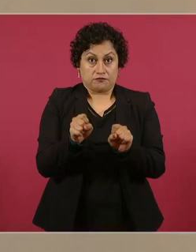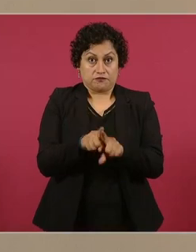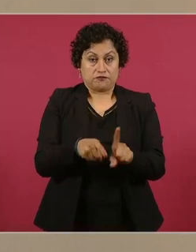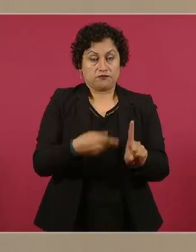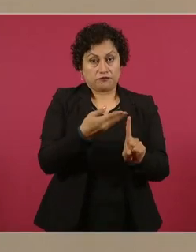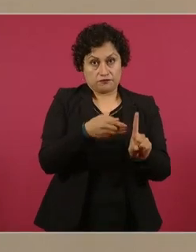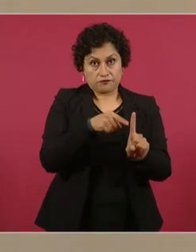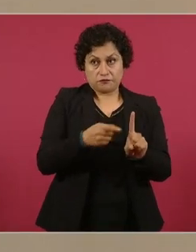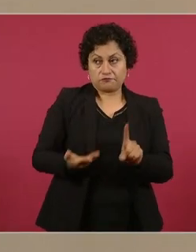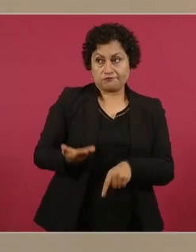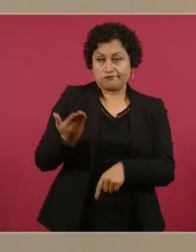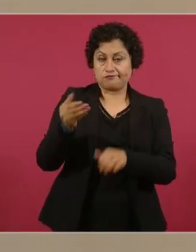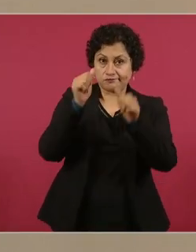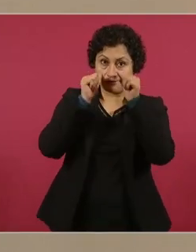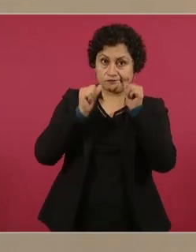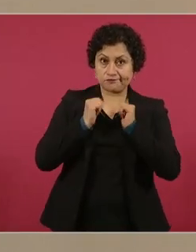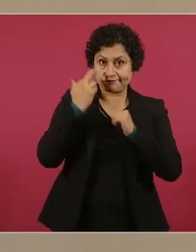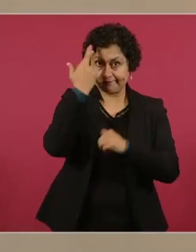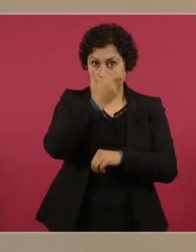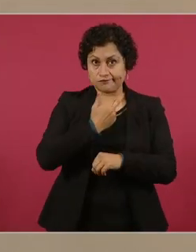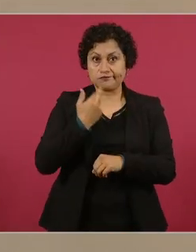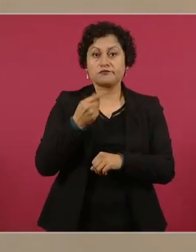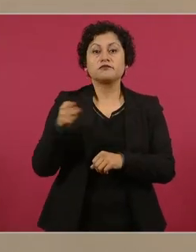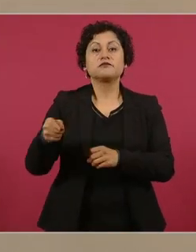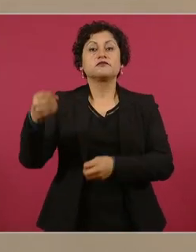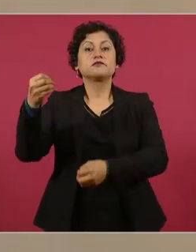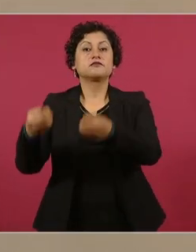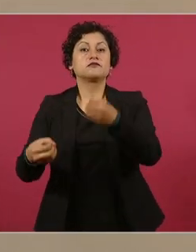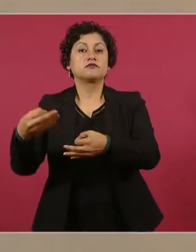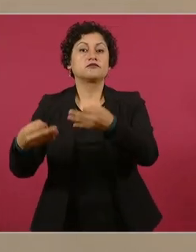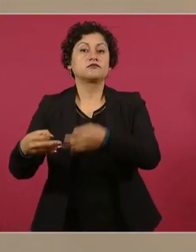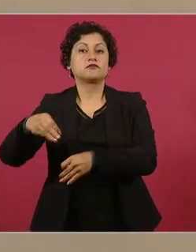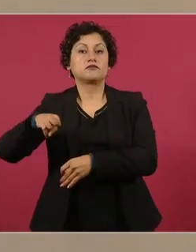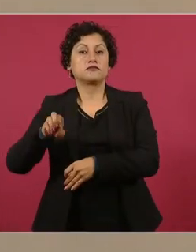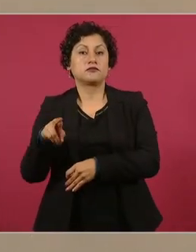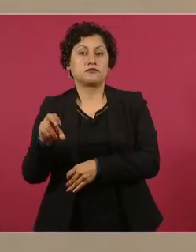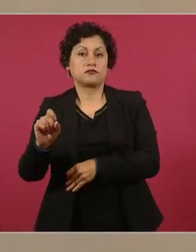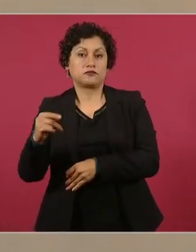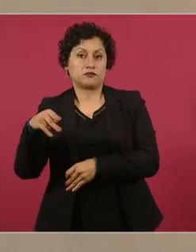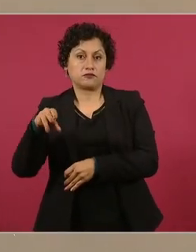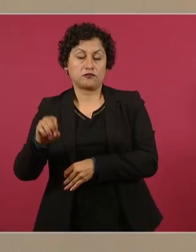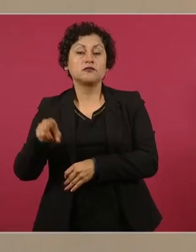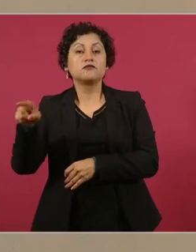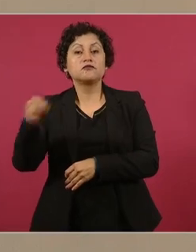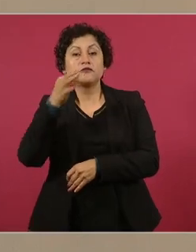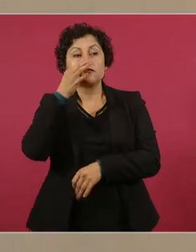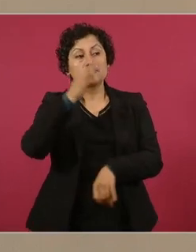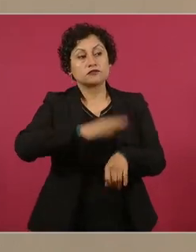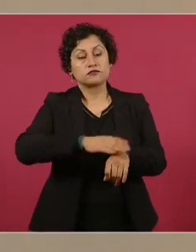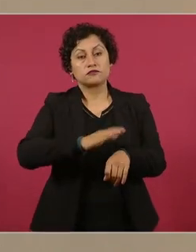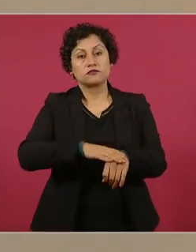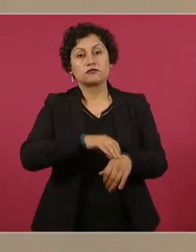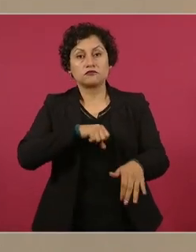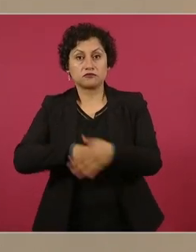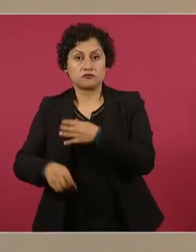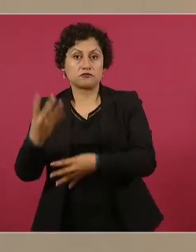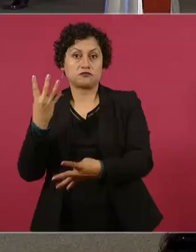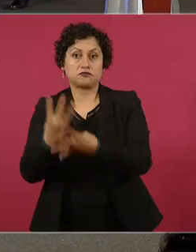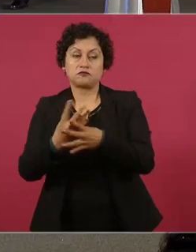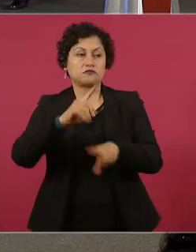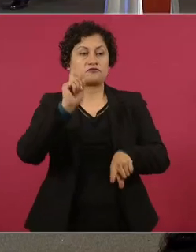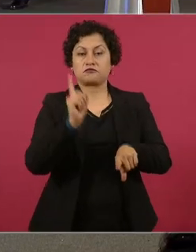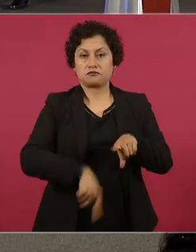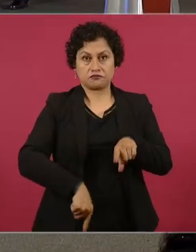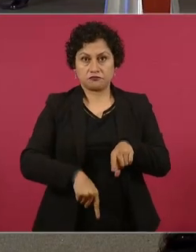N., el juez Marco Antonio Beltrán Moreno, determinó modificar la prisión preventiva justificada que había en su